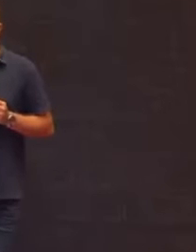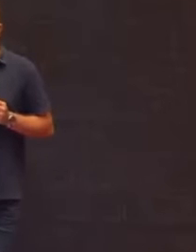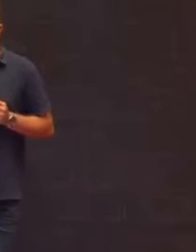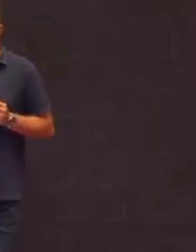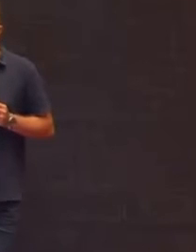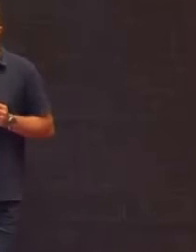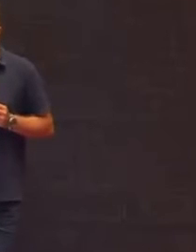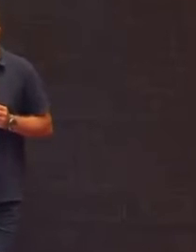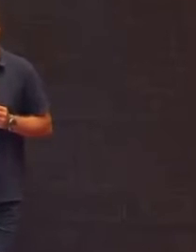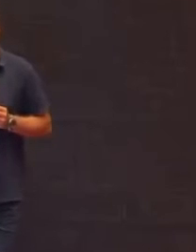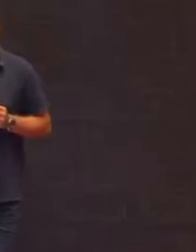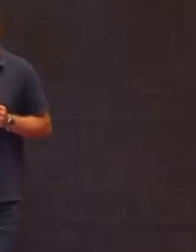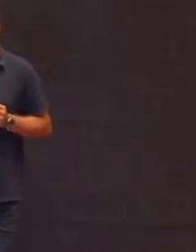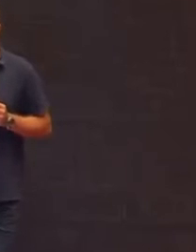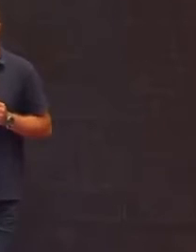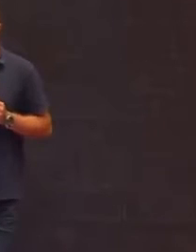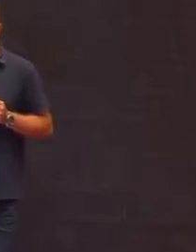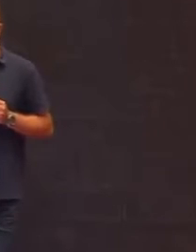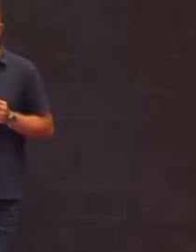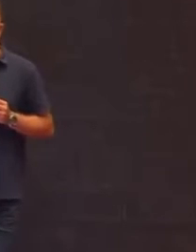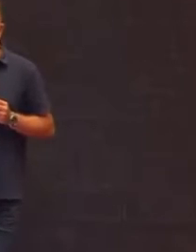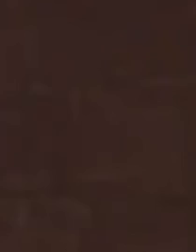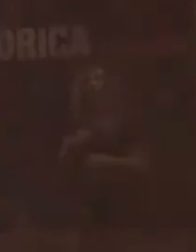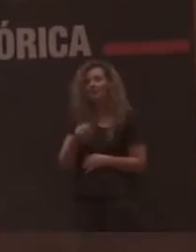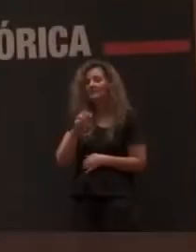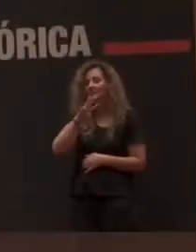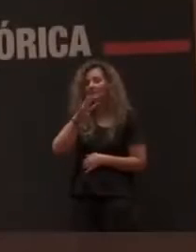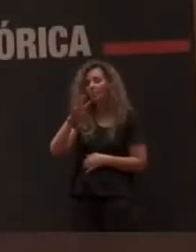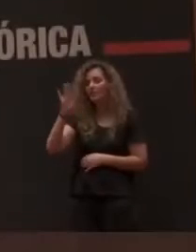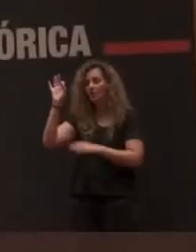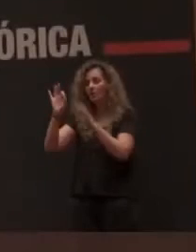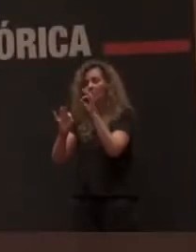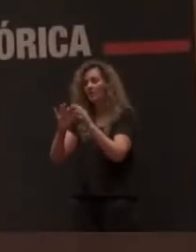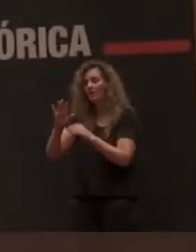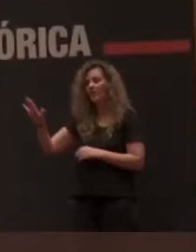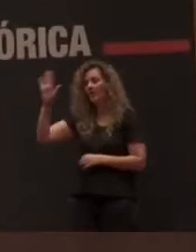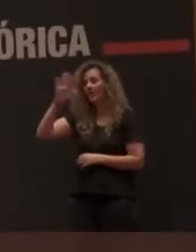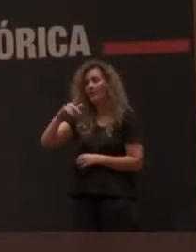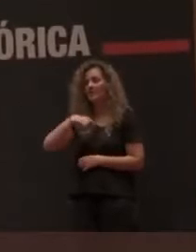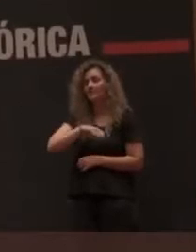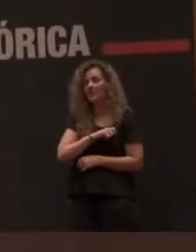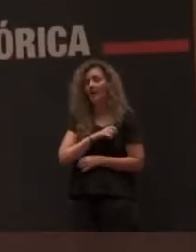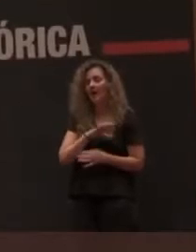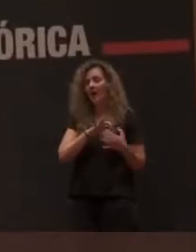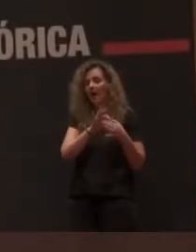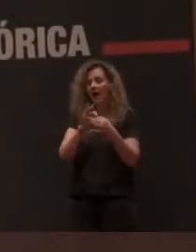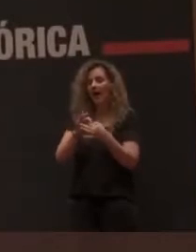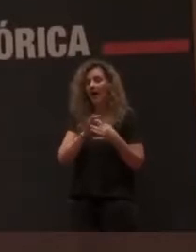Gracias.